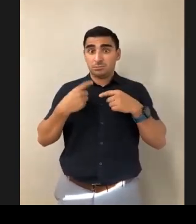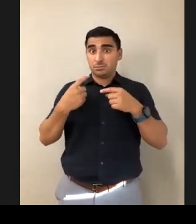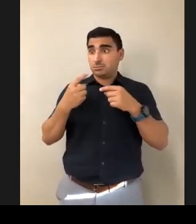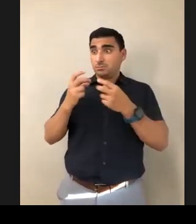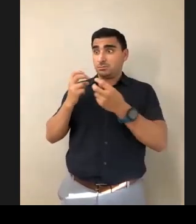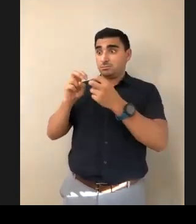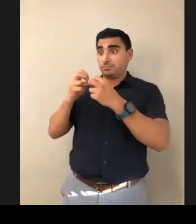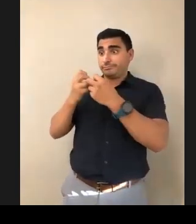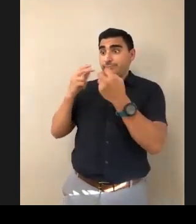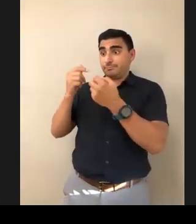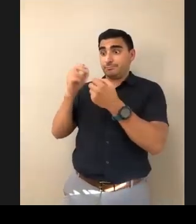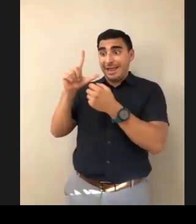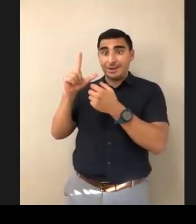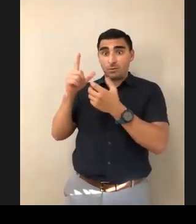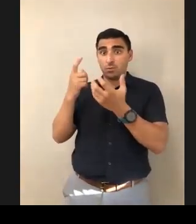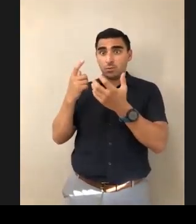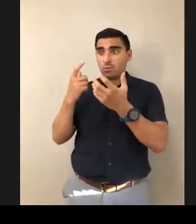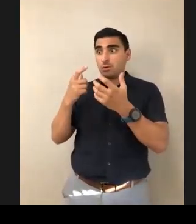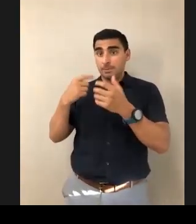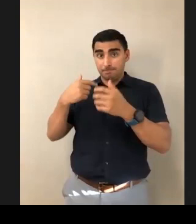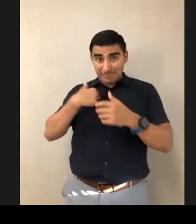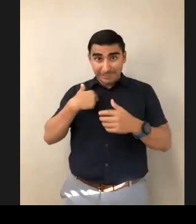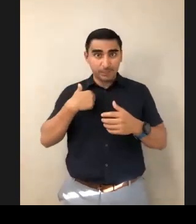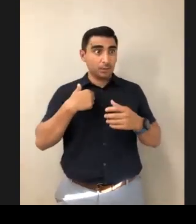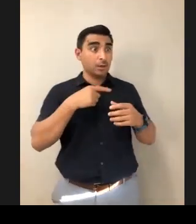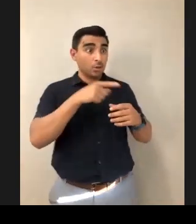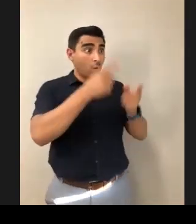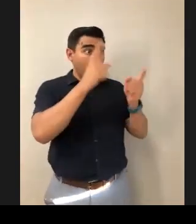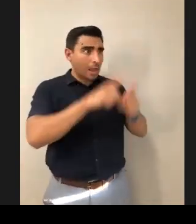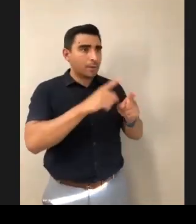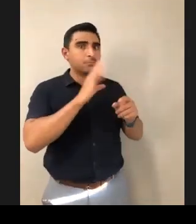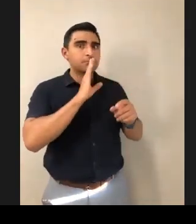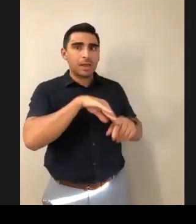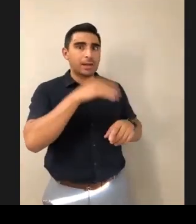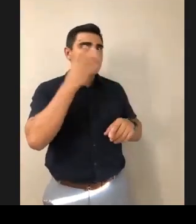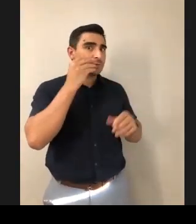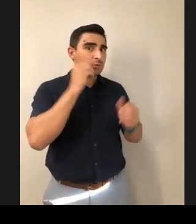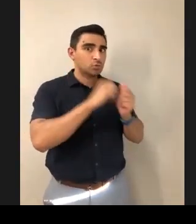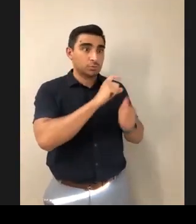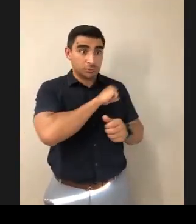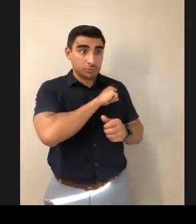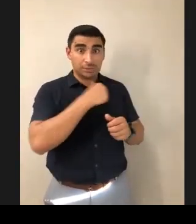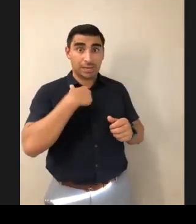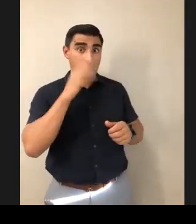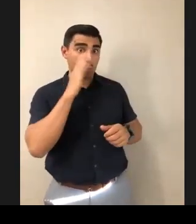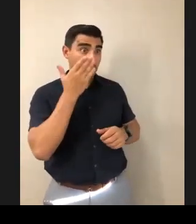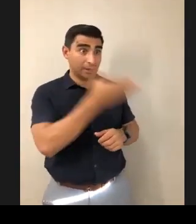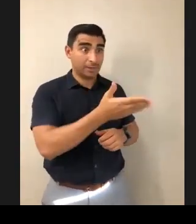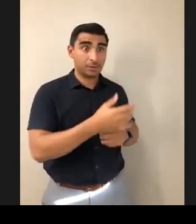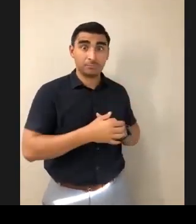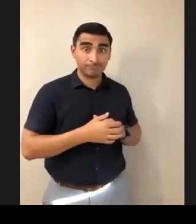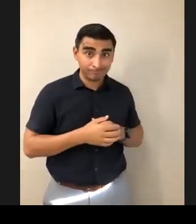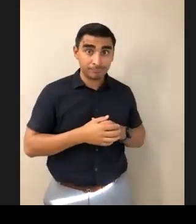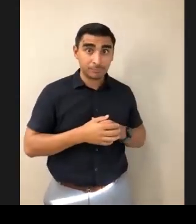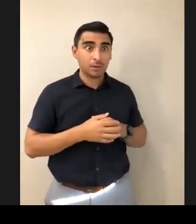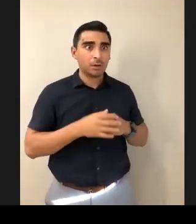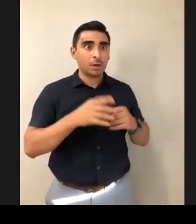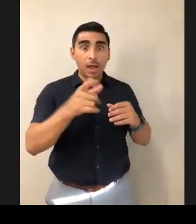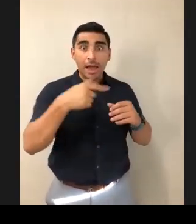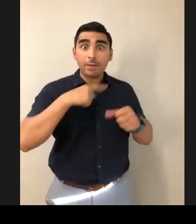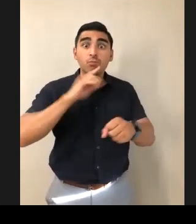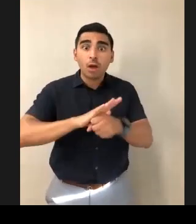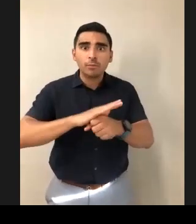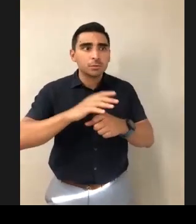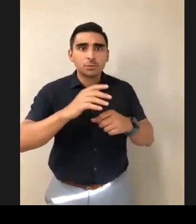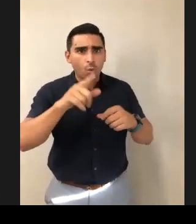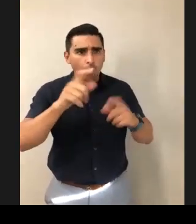no estoy ahí y bueno, y tampoco los miembros del panel no pueden asegurar, no están ahí presenciando su encuentro